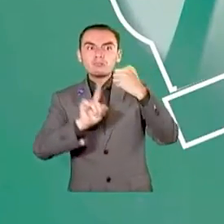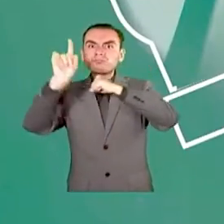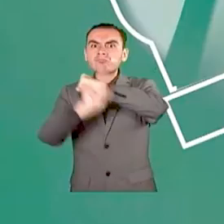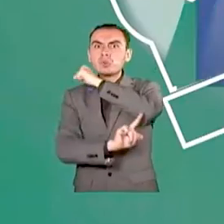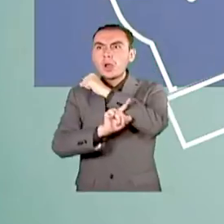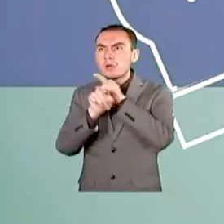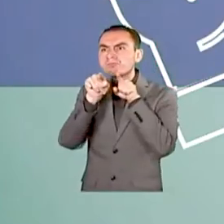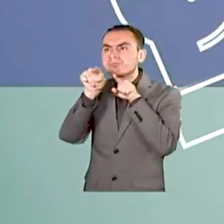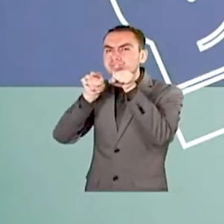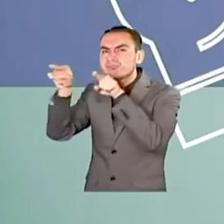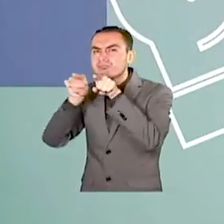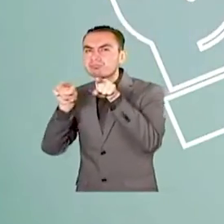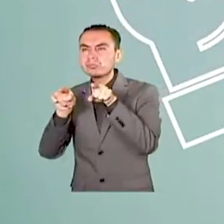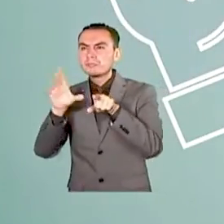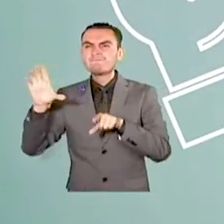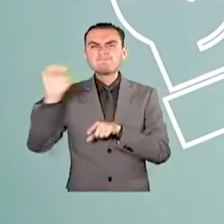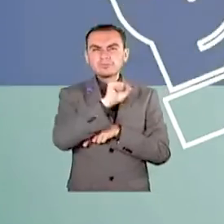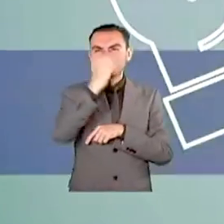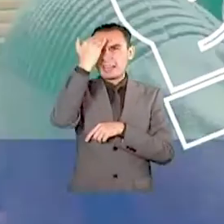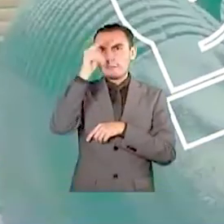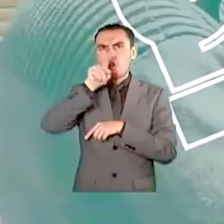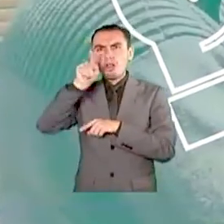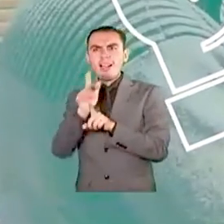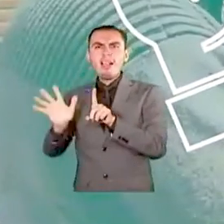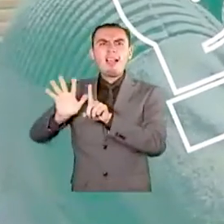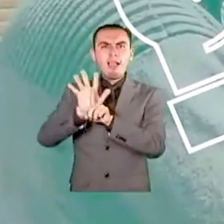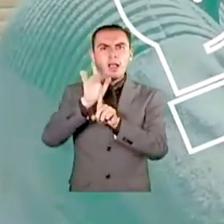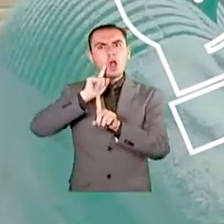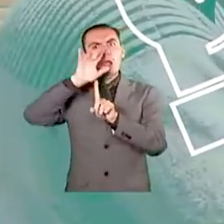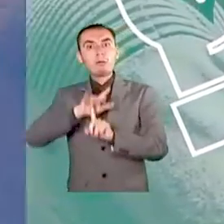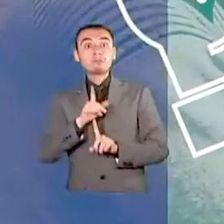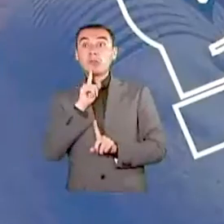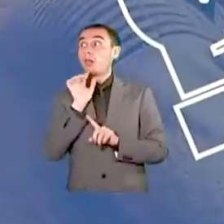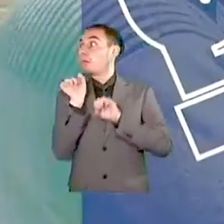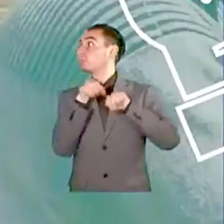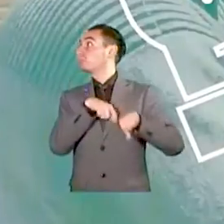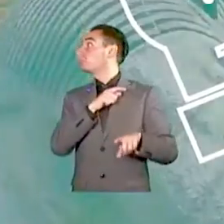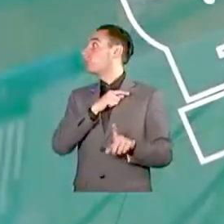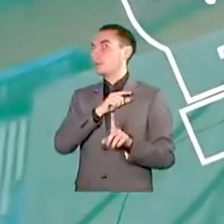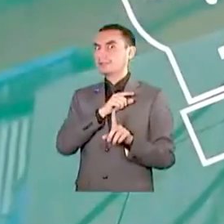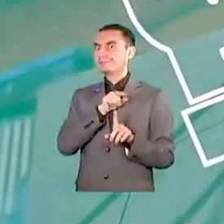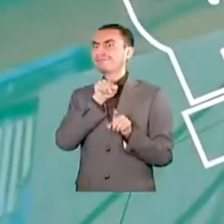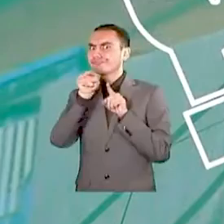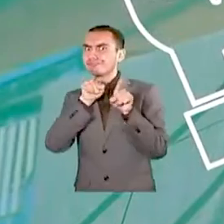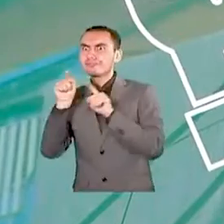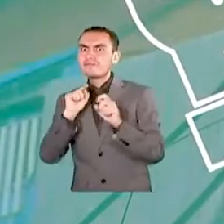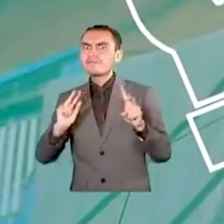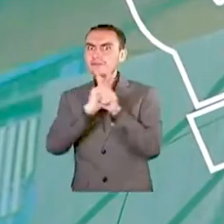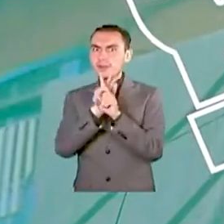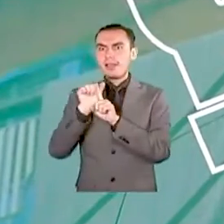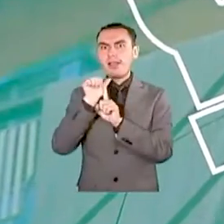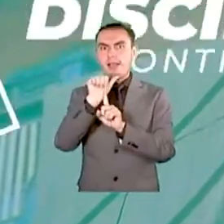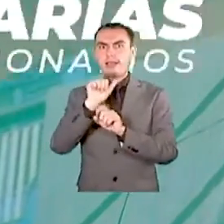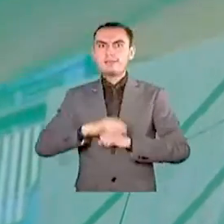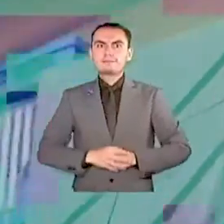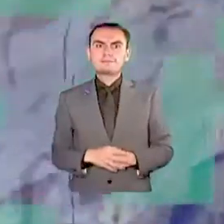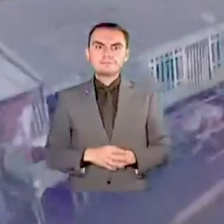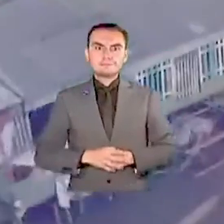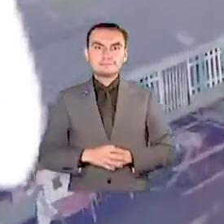Sanciones disciplinarias contra funcionarios que revictimicen o no actúen con diligencia en casos de violencia contra la